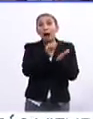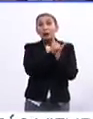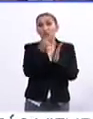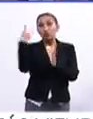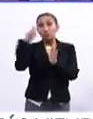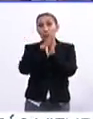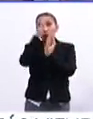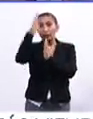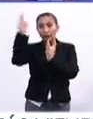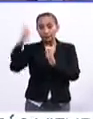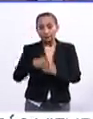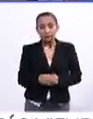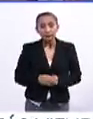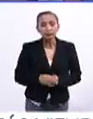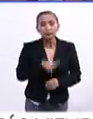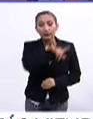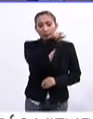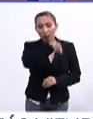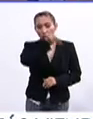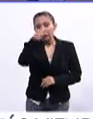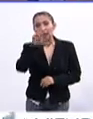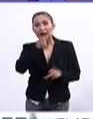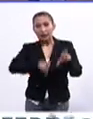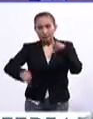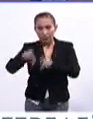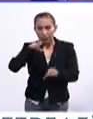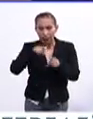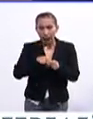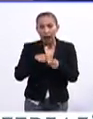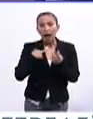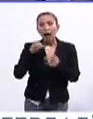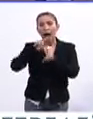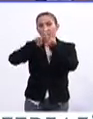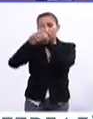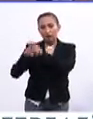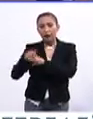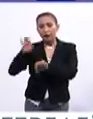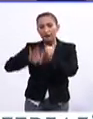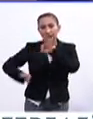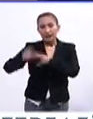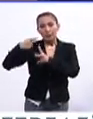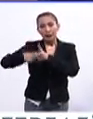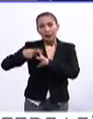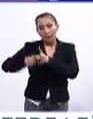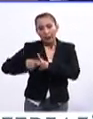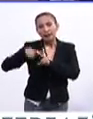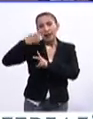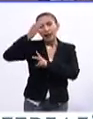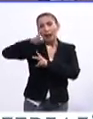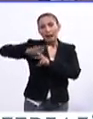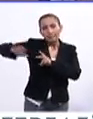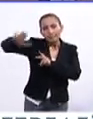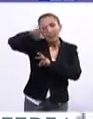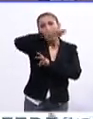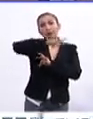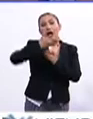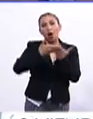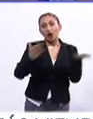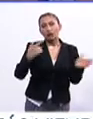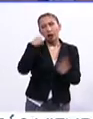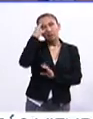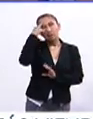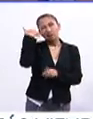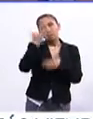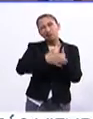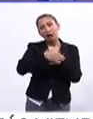sus bibliotecas. Y después vinieron química, vino astronomía, física, matemáticas, medio ambiente. Ahora estamos ya